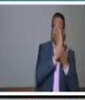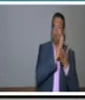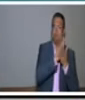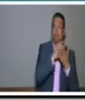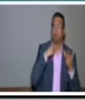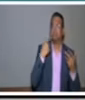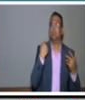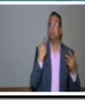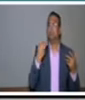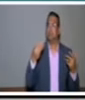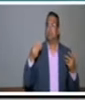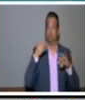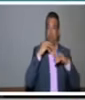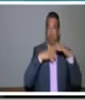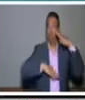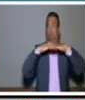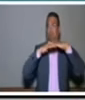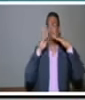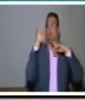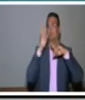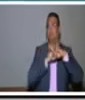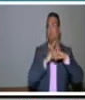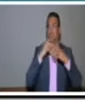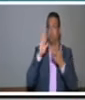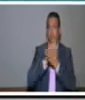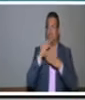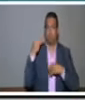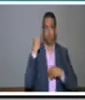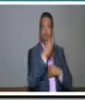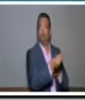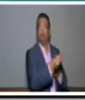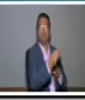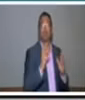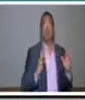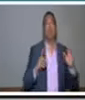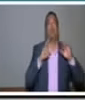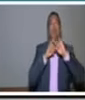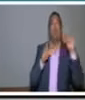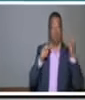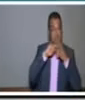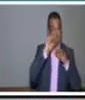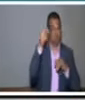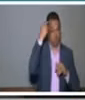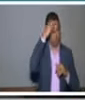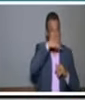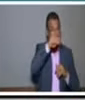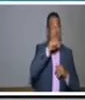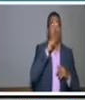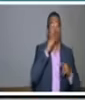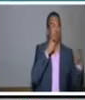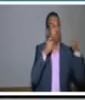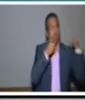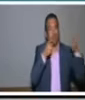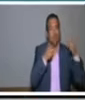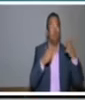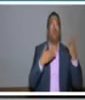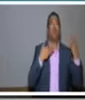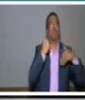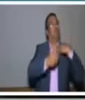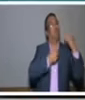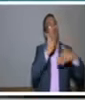tiene un problema de regulación, tiene un problema de acción, porque no se administra, porque no hay administración, porque todo